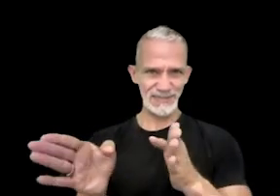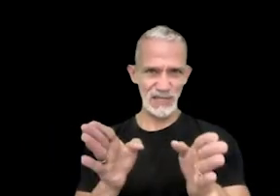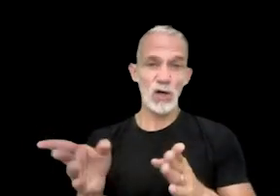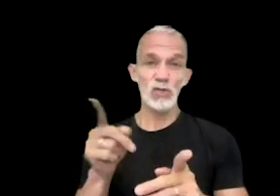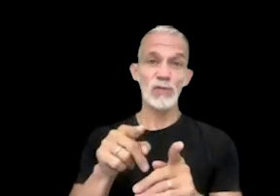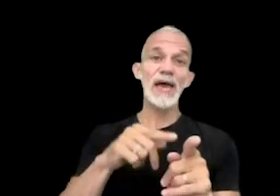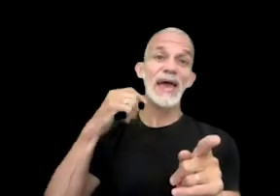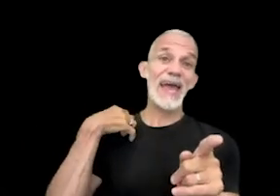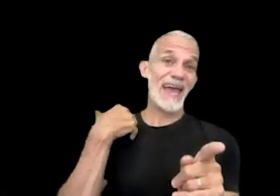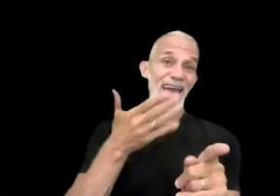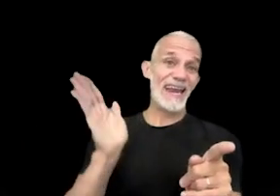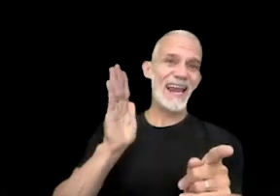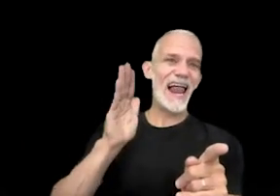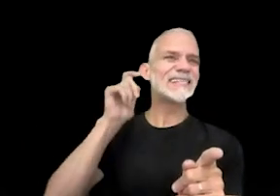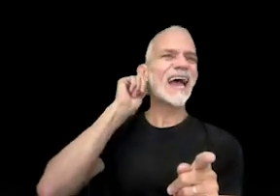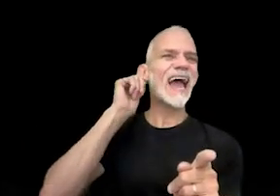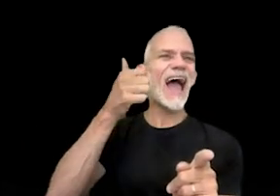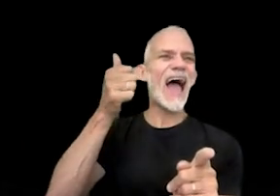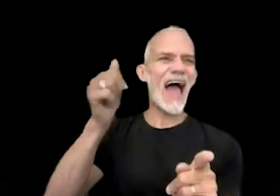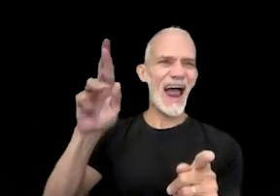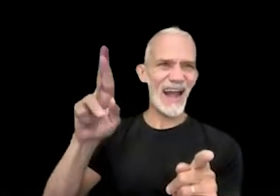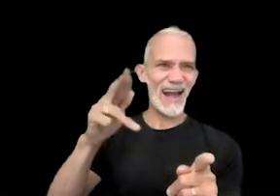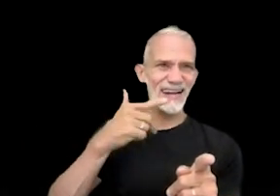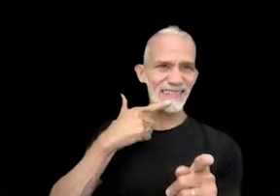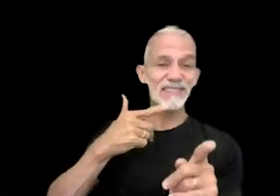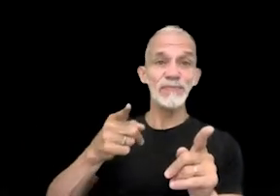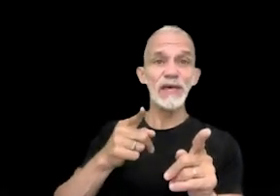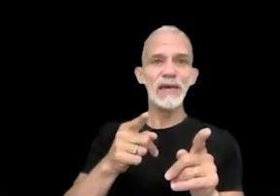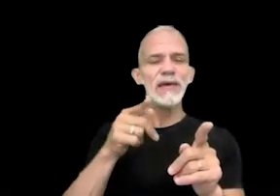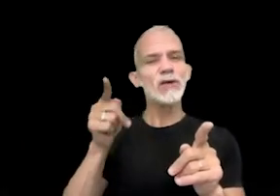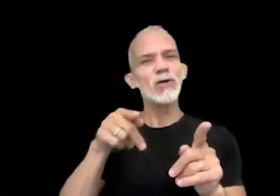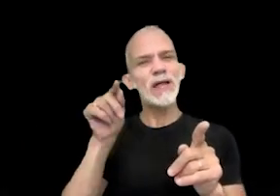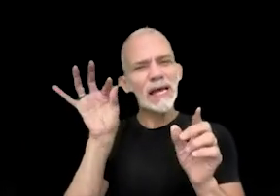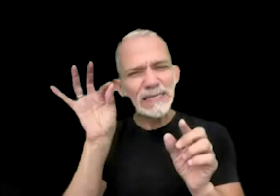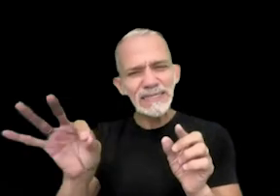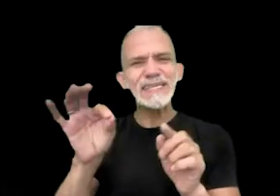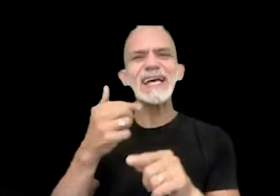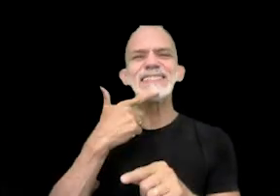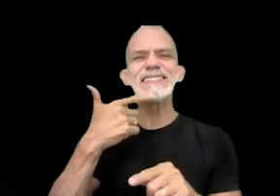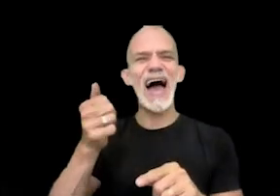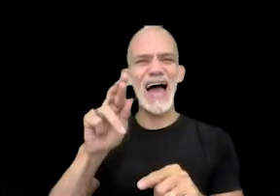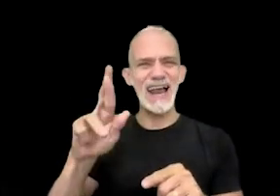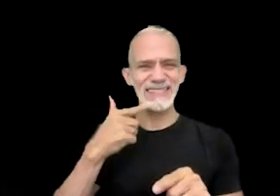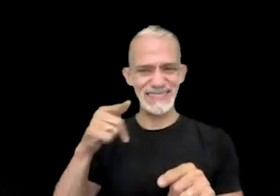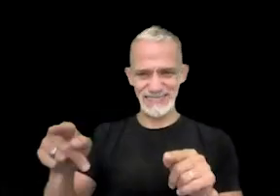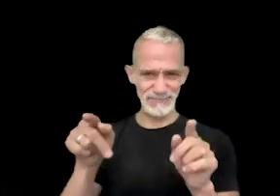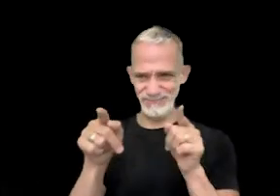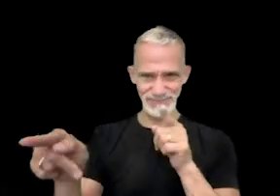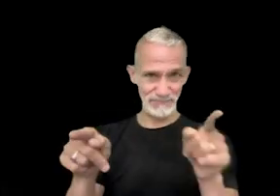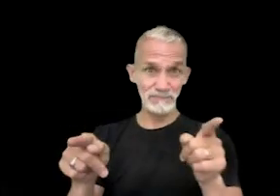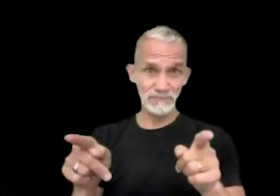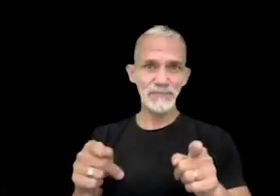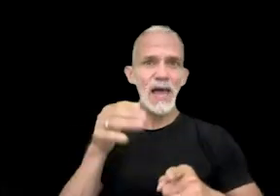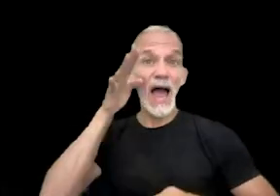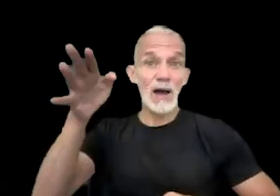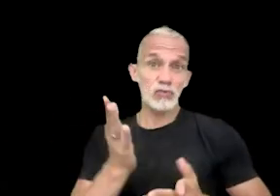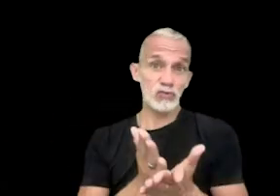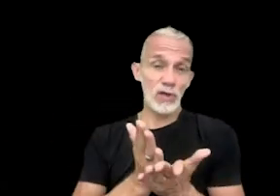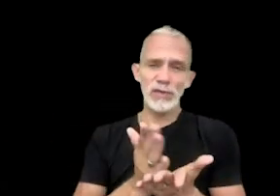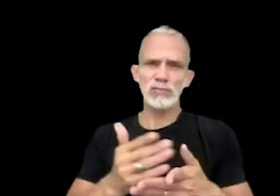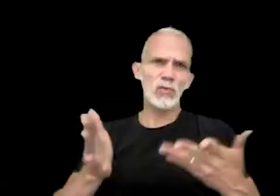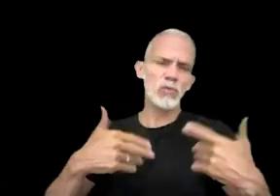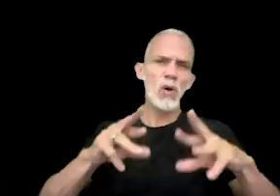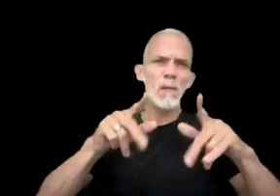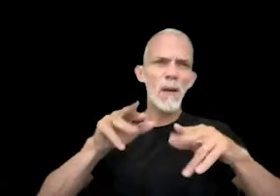Las generales son las GAR y las específicas son las SAR. Como les puse ahí, ¿no? O sea, ¿qué es el abuso del derecho? Extralimitación